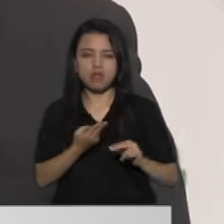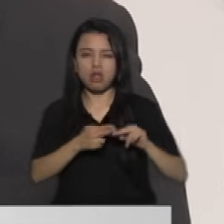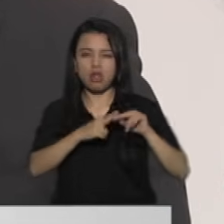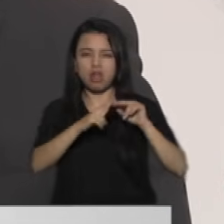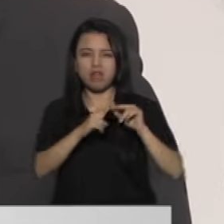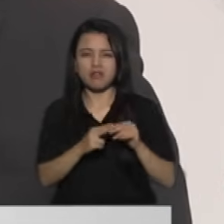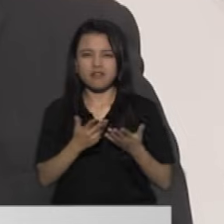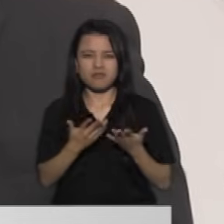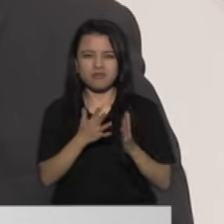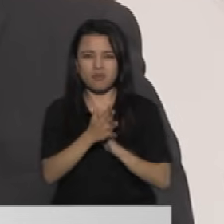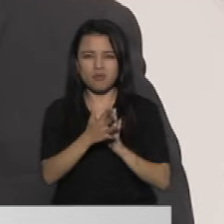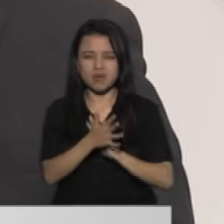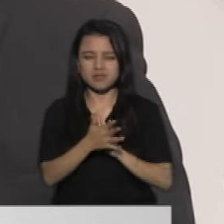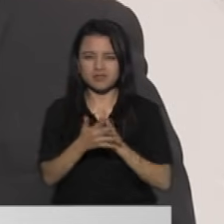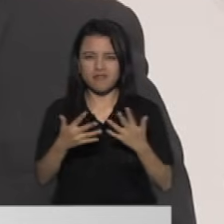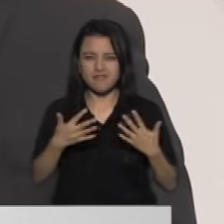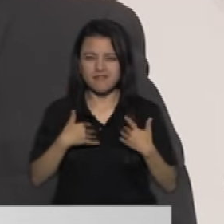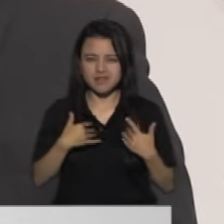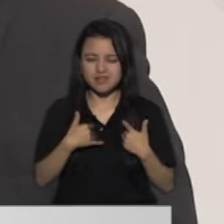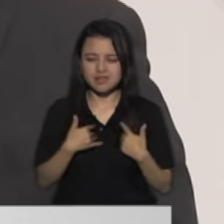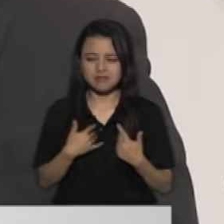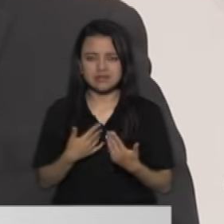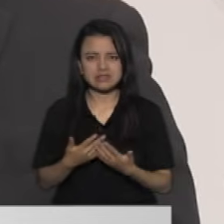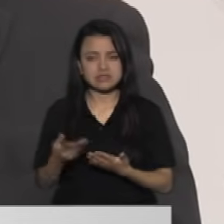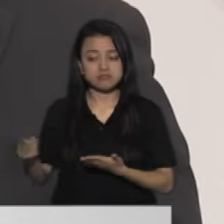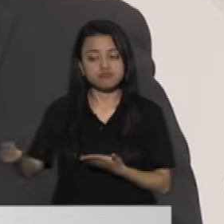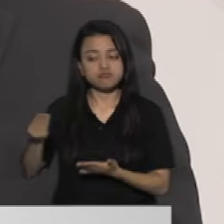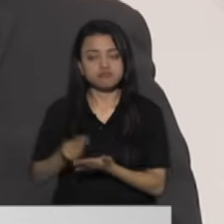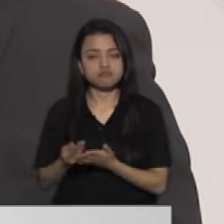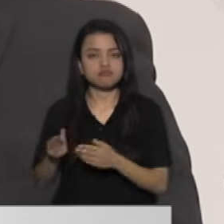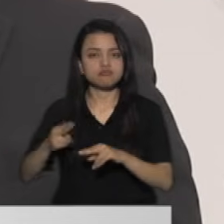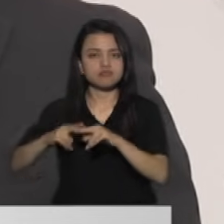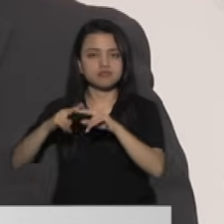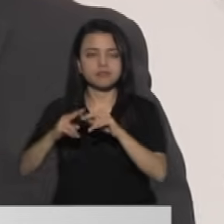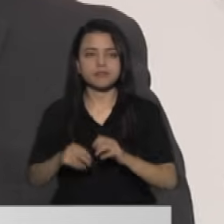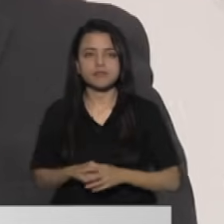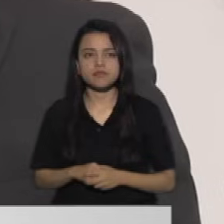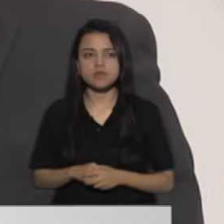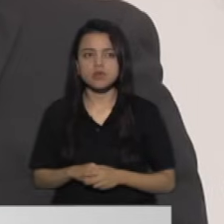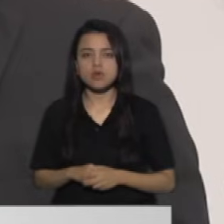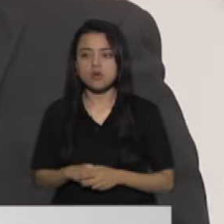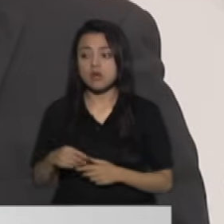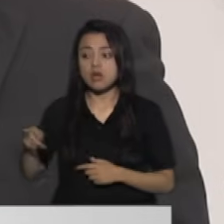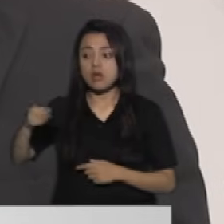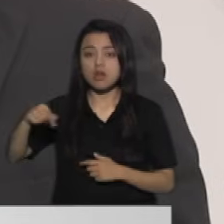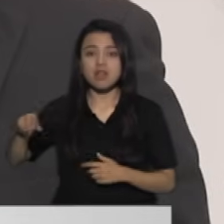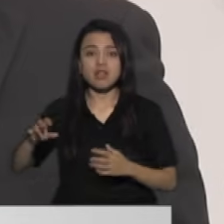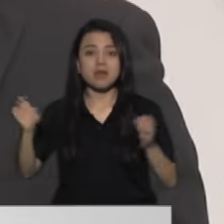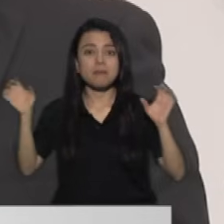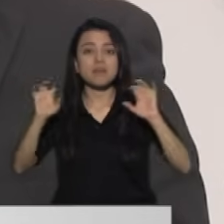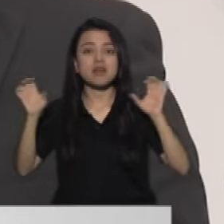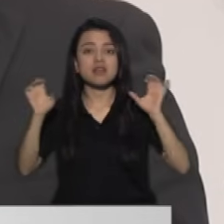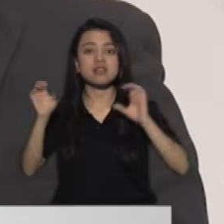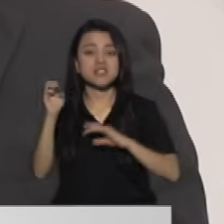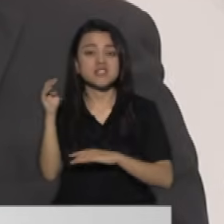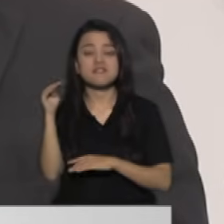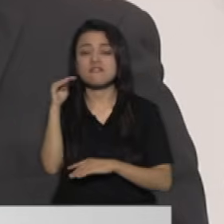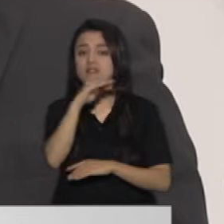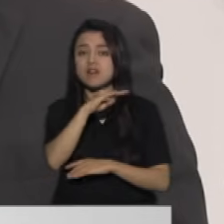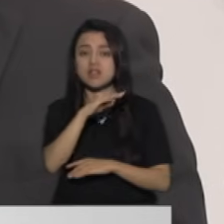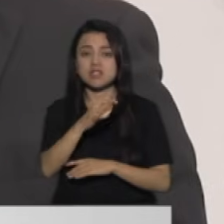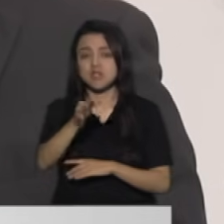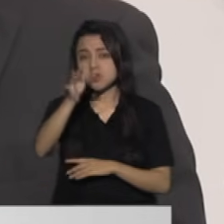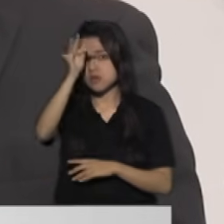Por otro lado, pedían adelanto de la cita por emergencias falsas, que tenían una cita urgente en